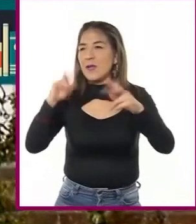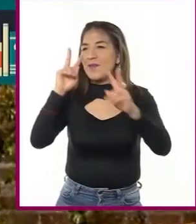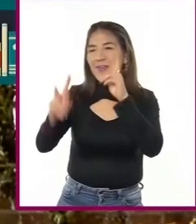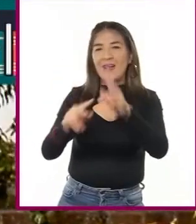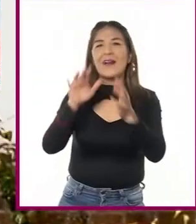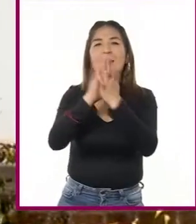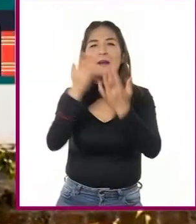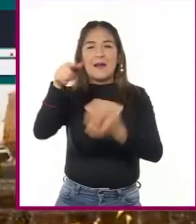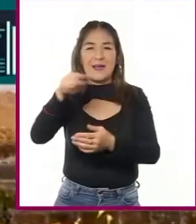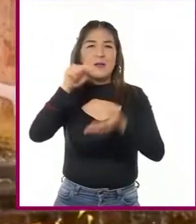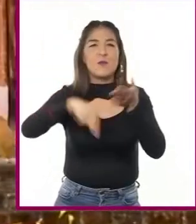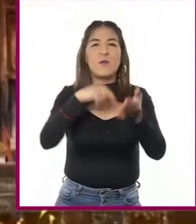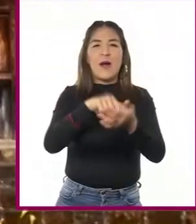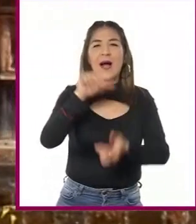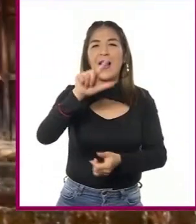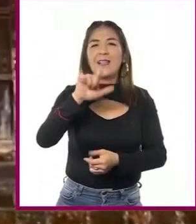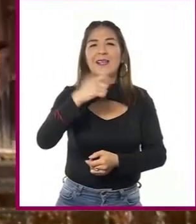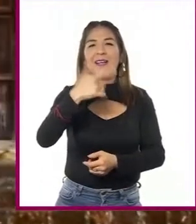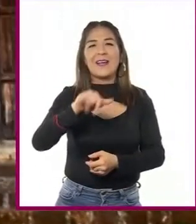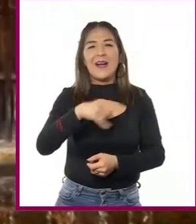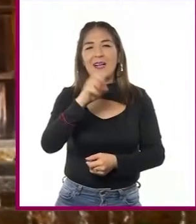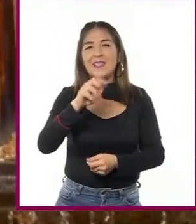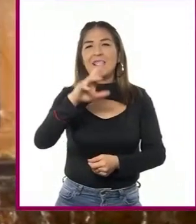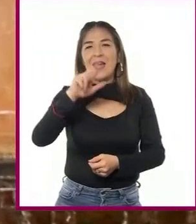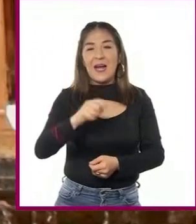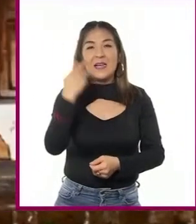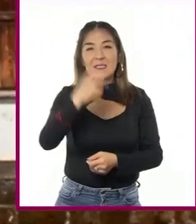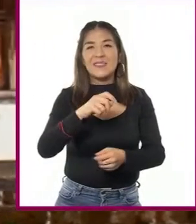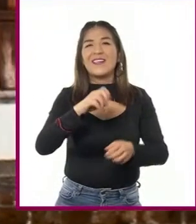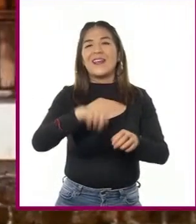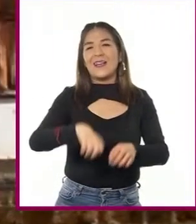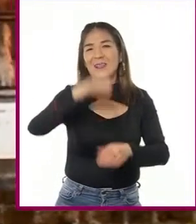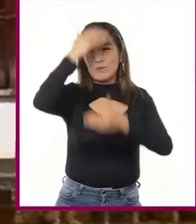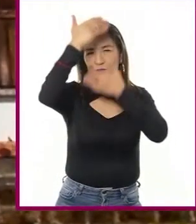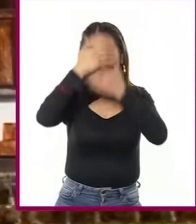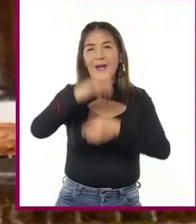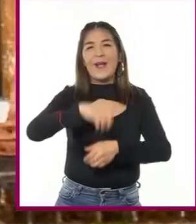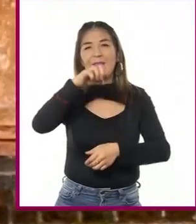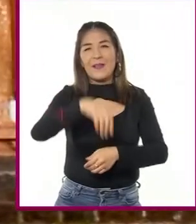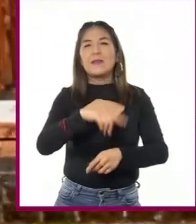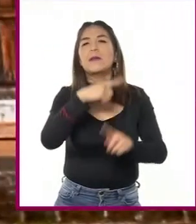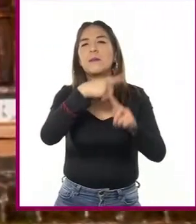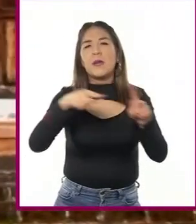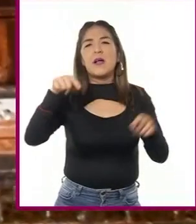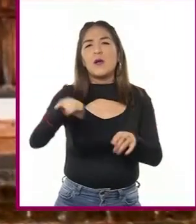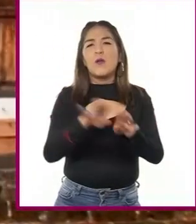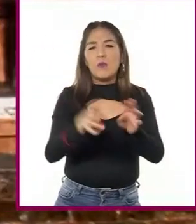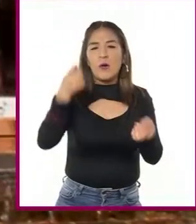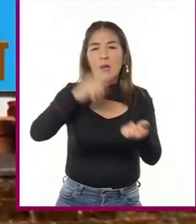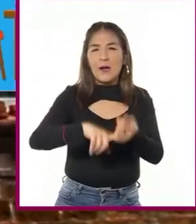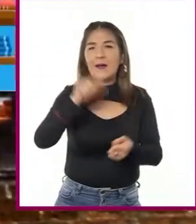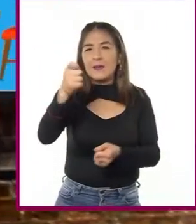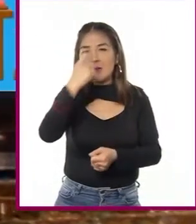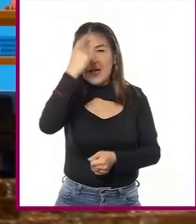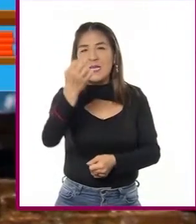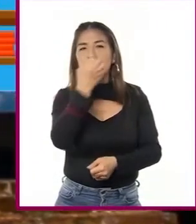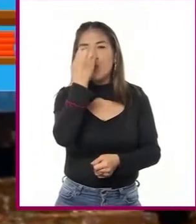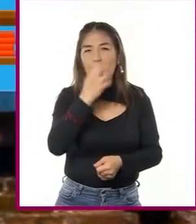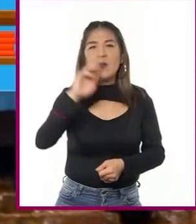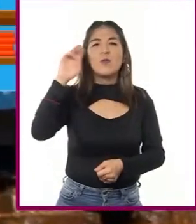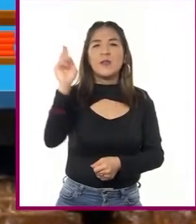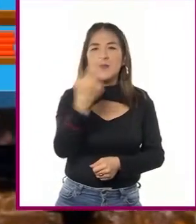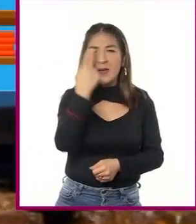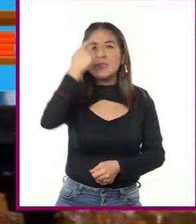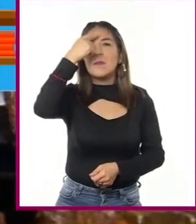Biblioteca de Alejandría. En la Edad Media, los monasterios albergan bibliotecas que impulsaron la creación de universidades.